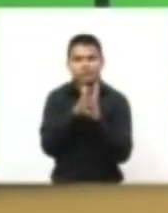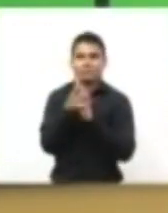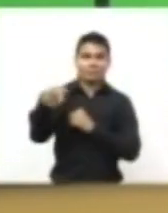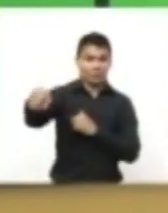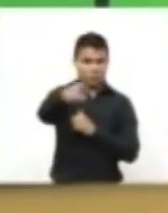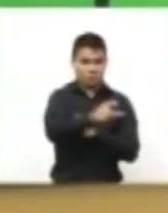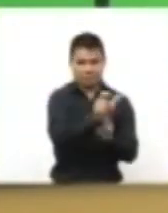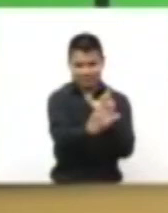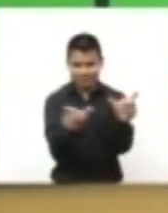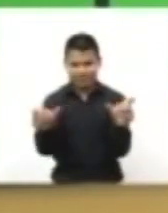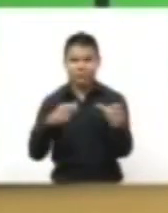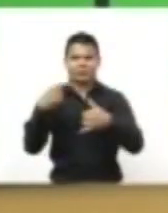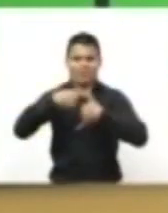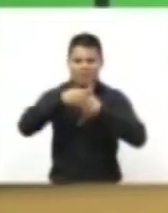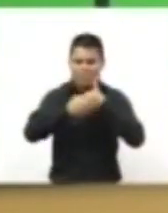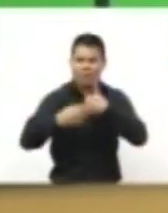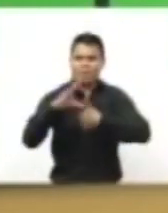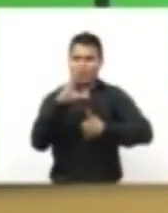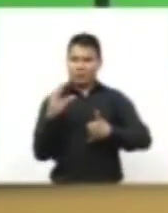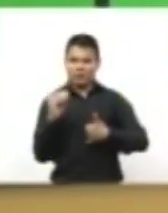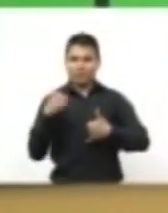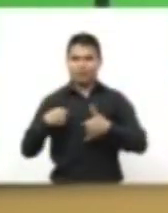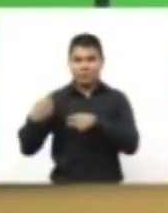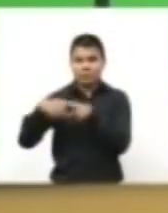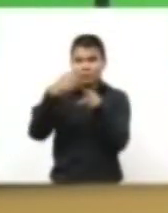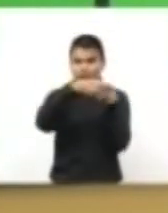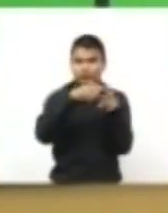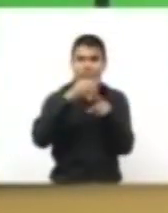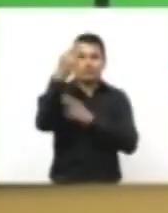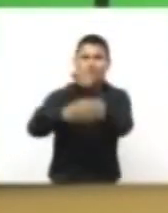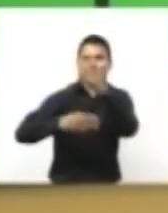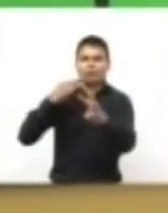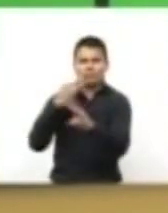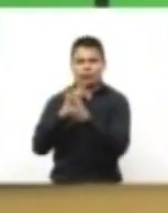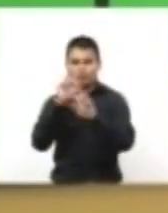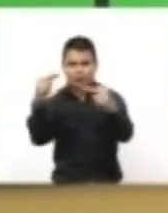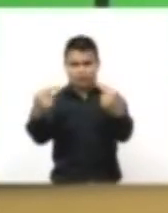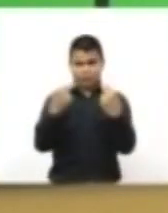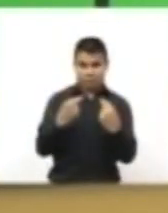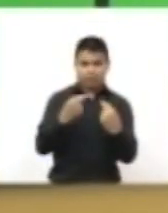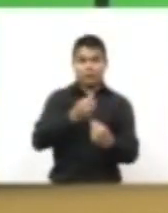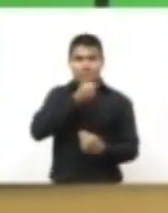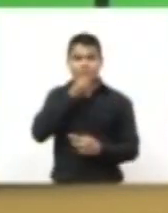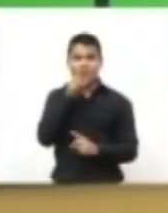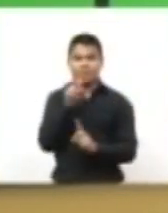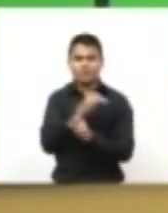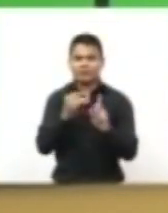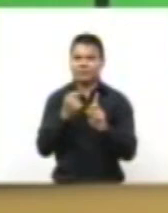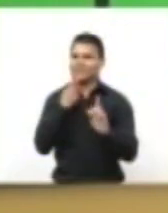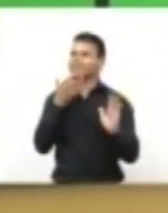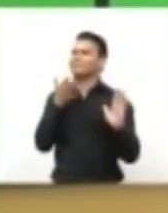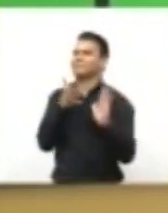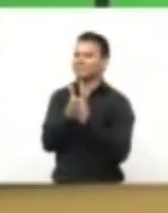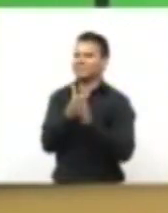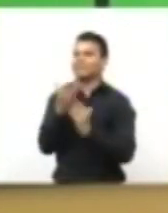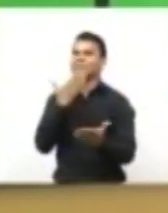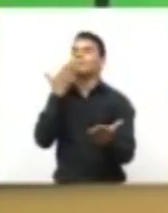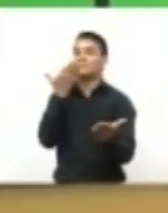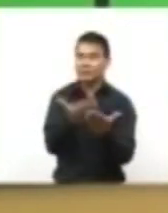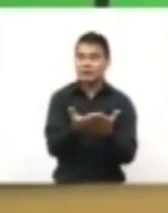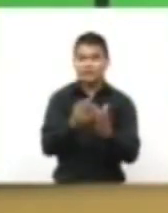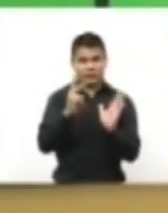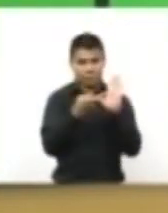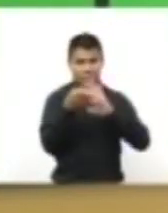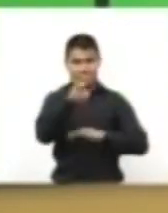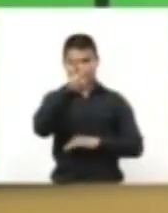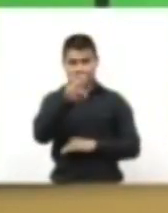y aquellos que nos ven en los distintos lugares del mundo, solo resta desearles un 2017 saludable, con mucho